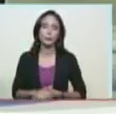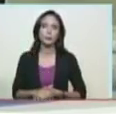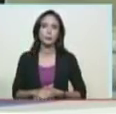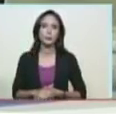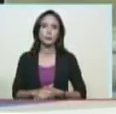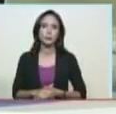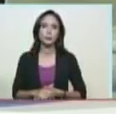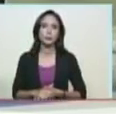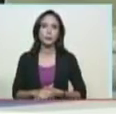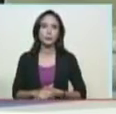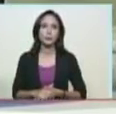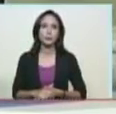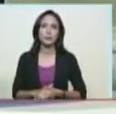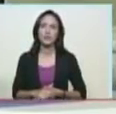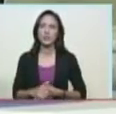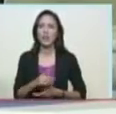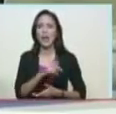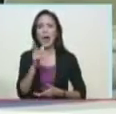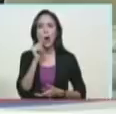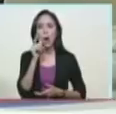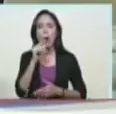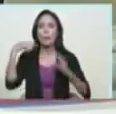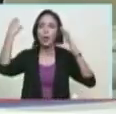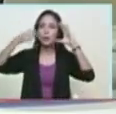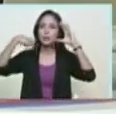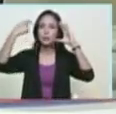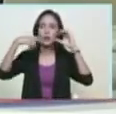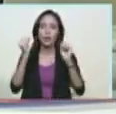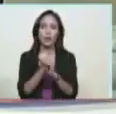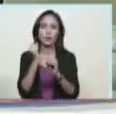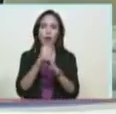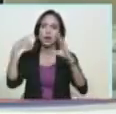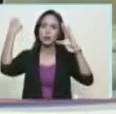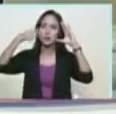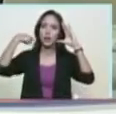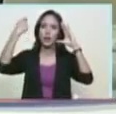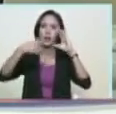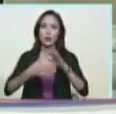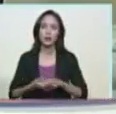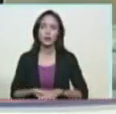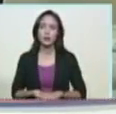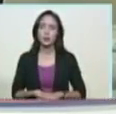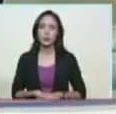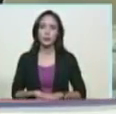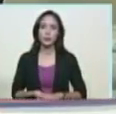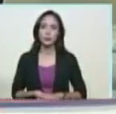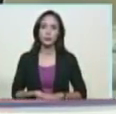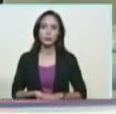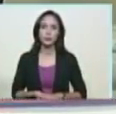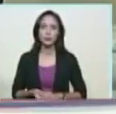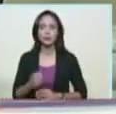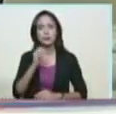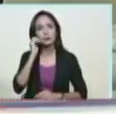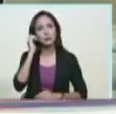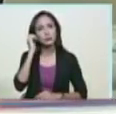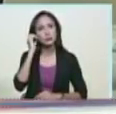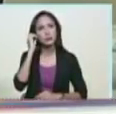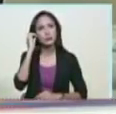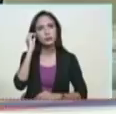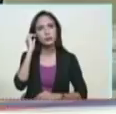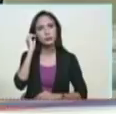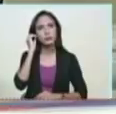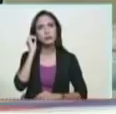creo que fue este gran cineasta venezolana hamburgo carlos a por los que sacó un